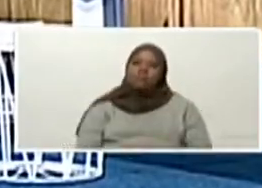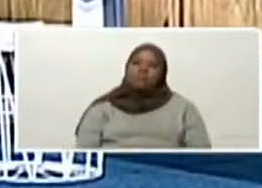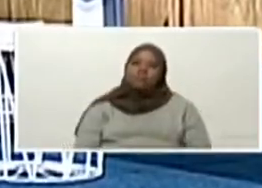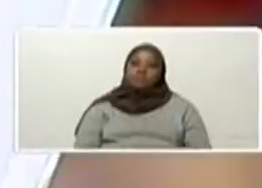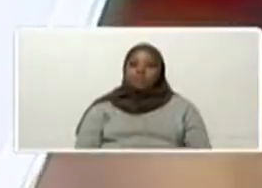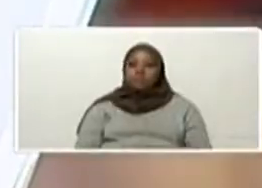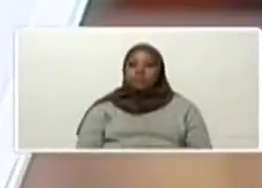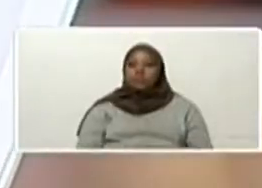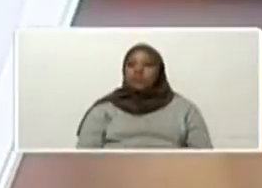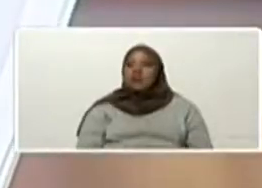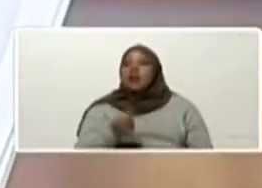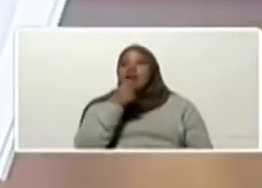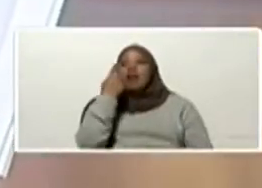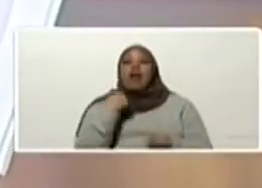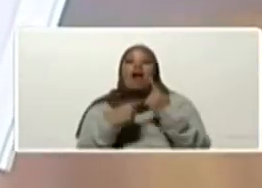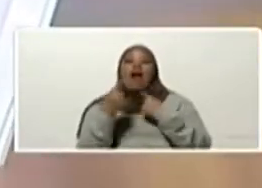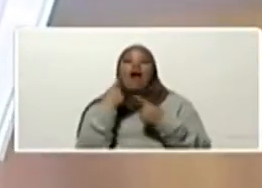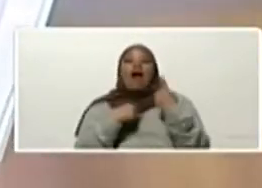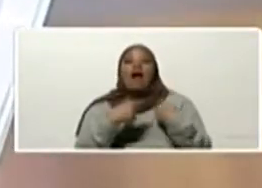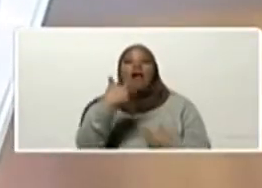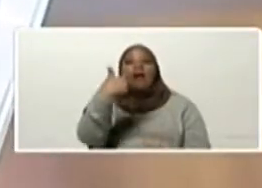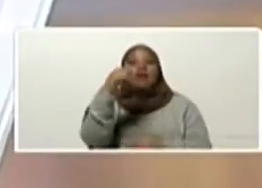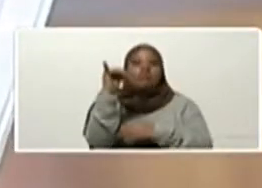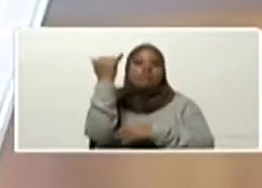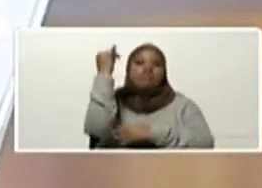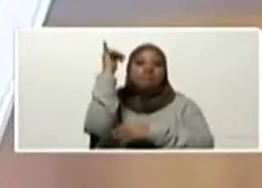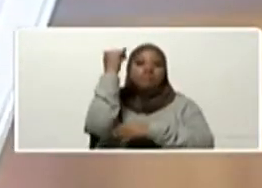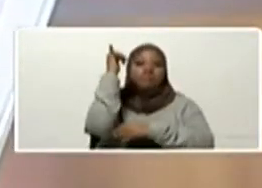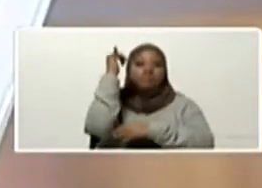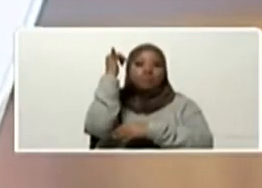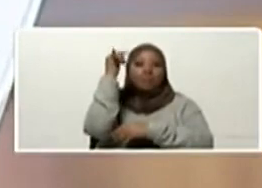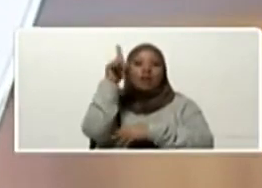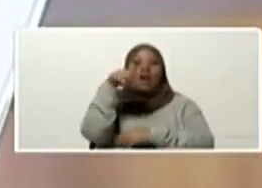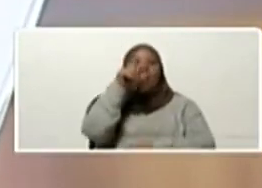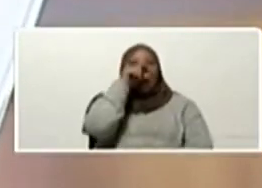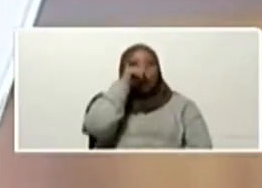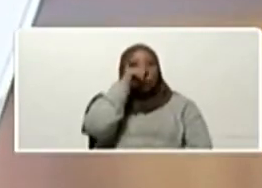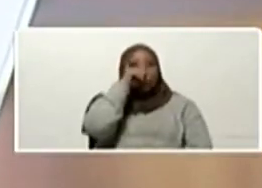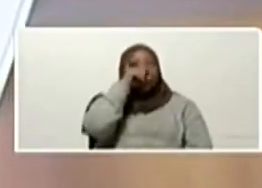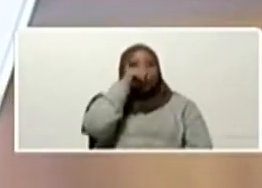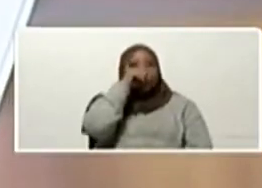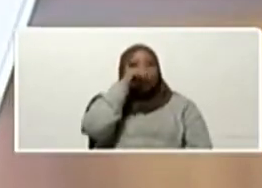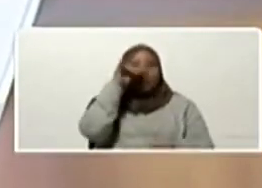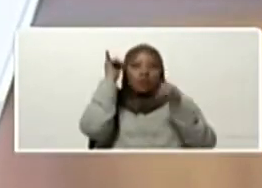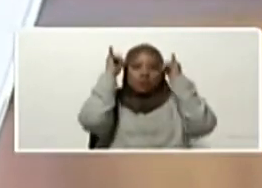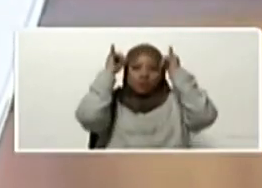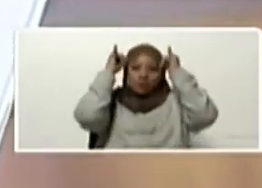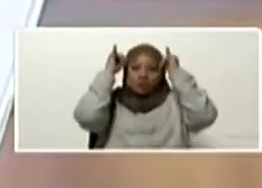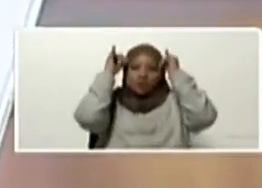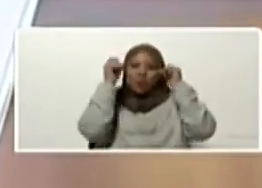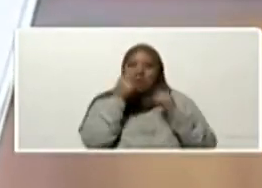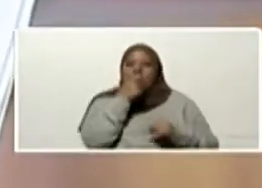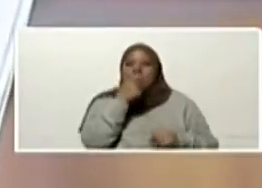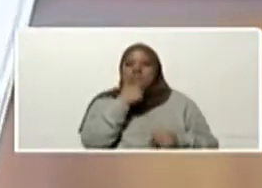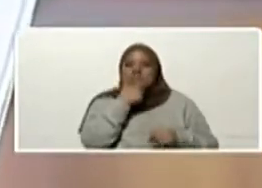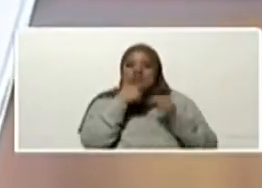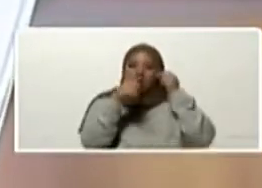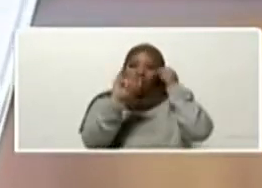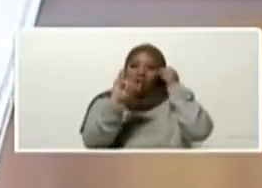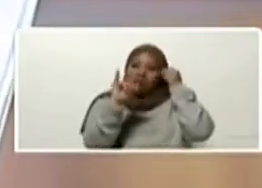qué cosa tan bella, vale, mira, hay un cardenalito, una guacamaya, un venado, un